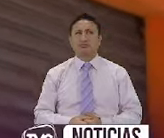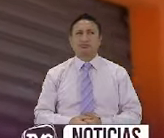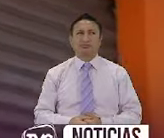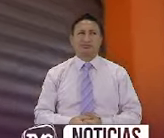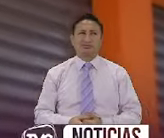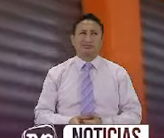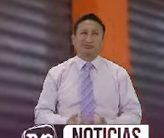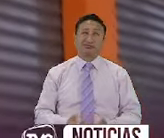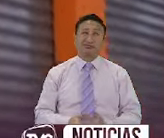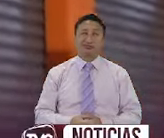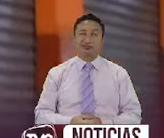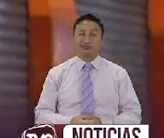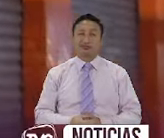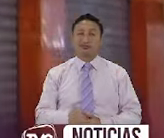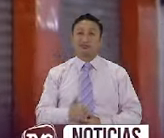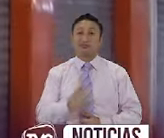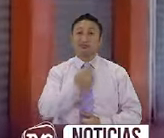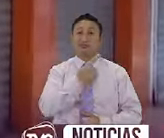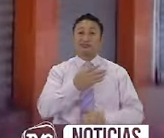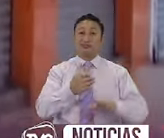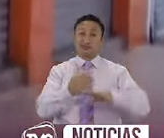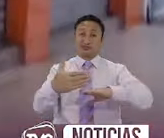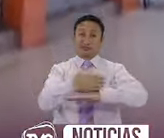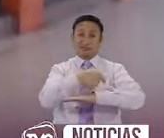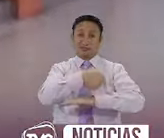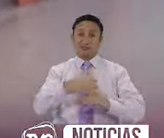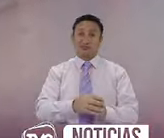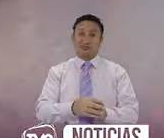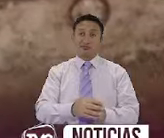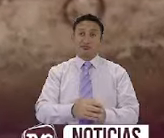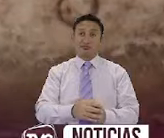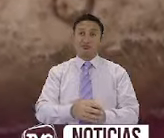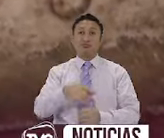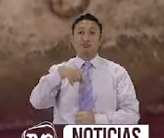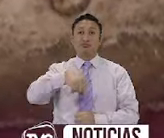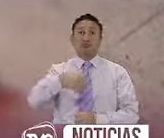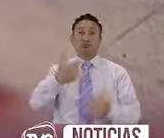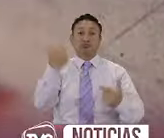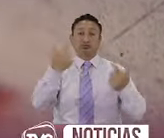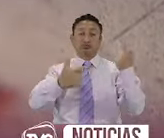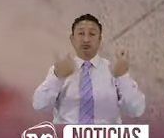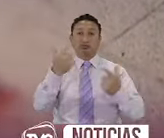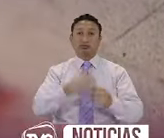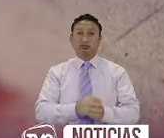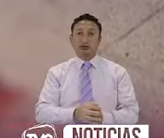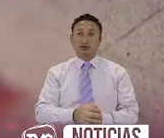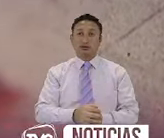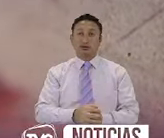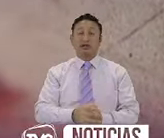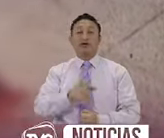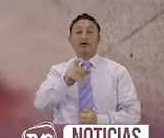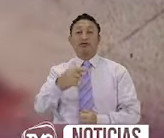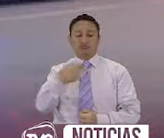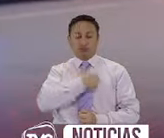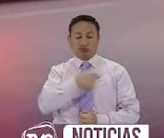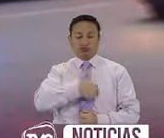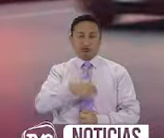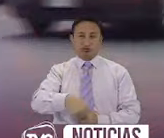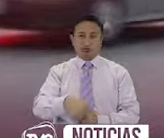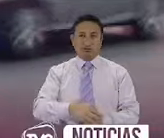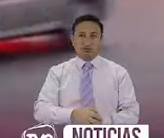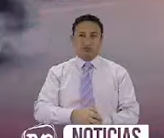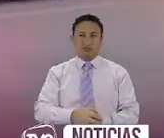En una de las esquinas de Capitán Nájera y 6 de marzo quedó la huella de las balas y de las heridas que provocaron en